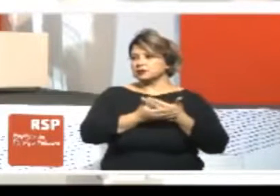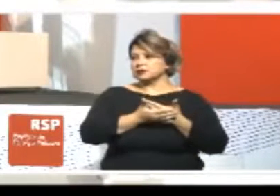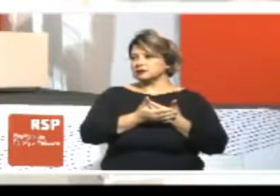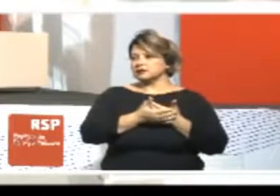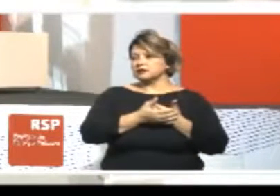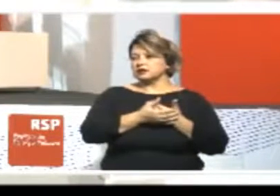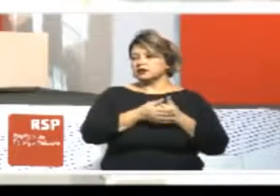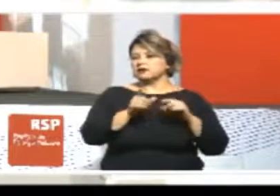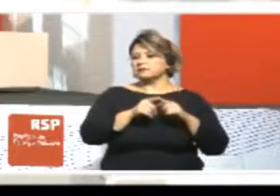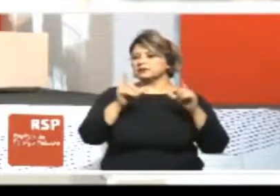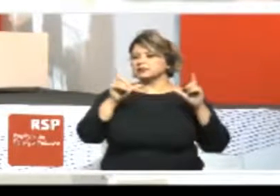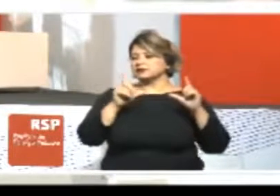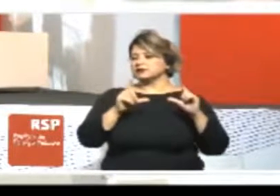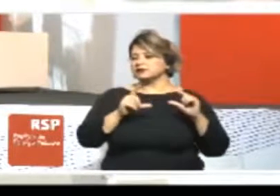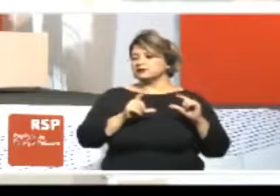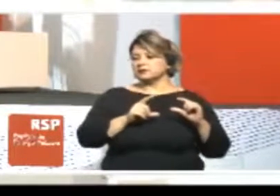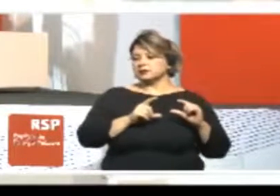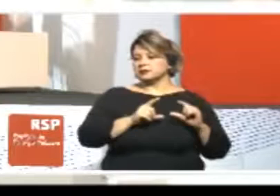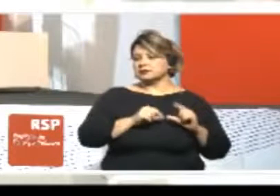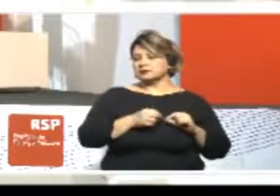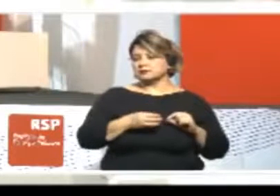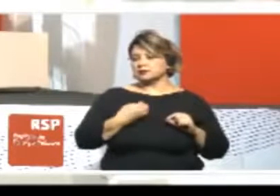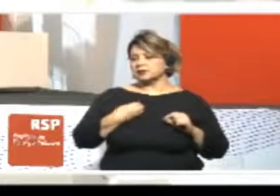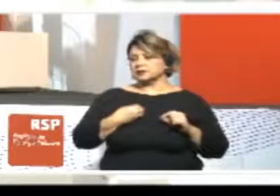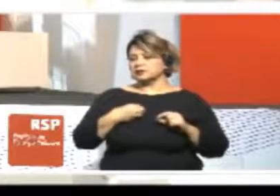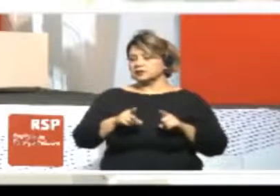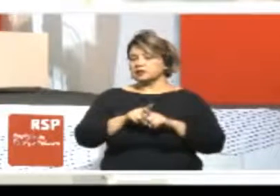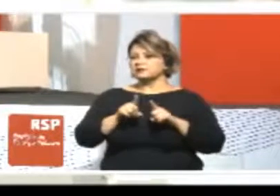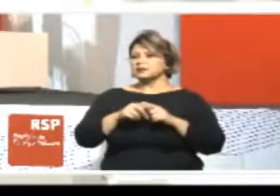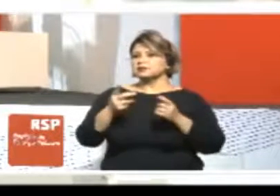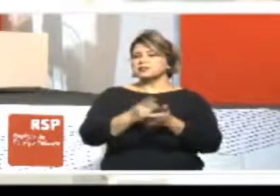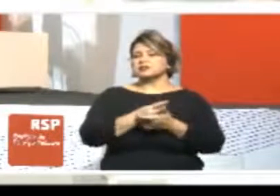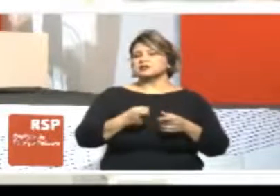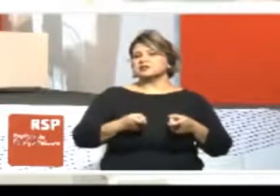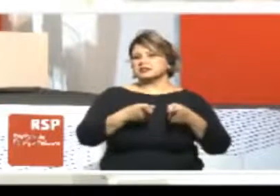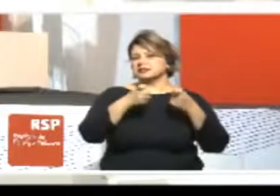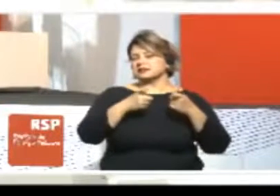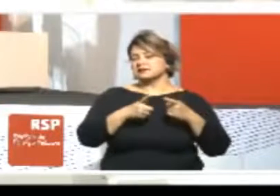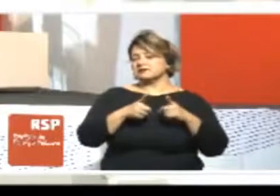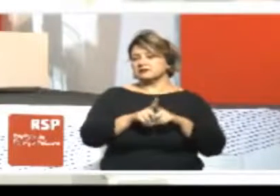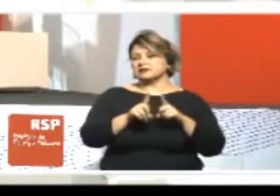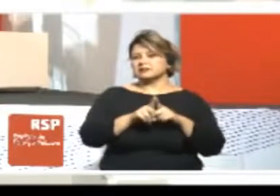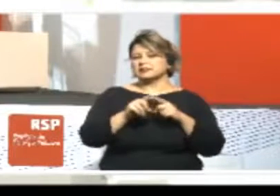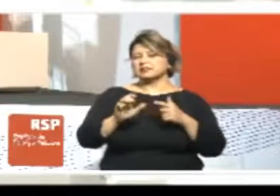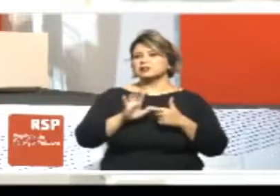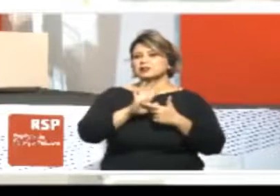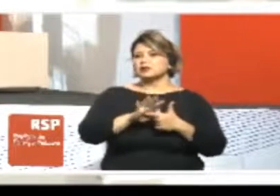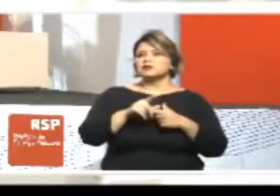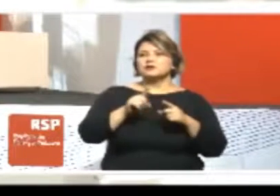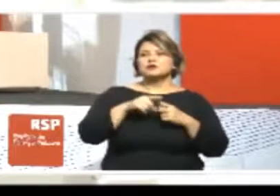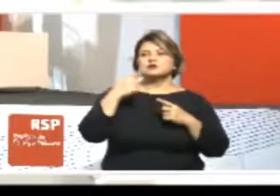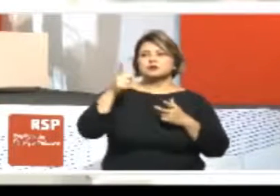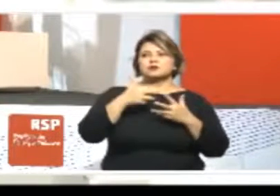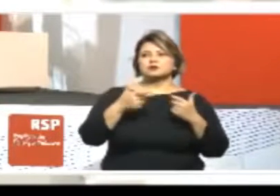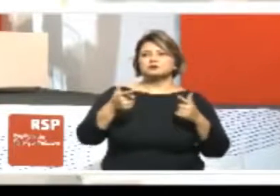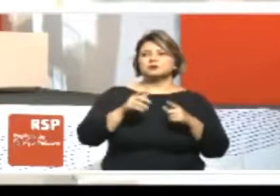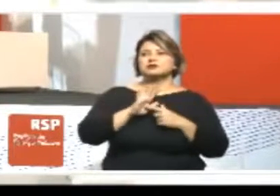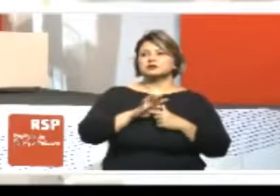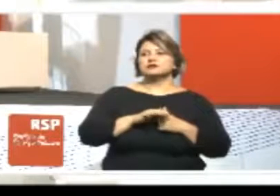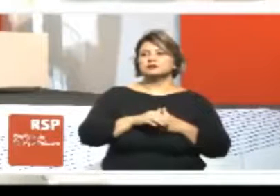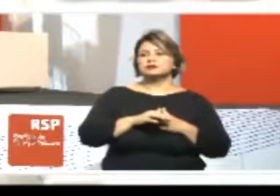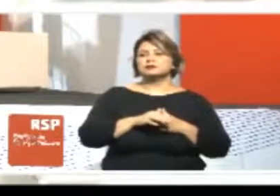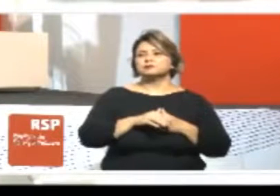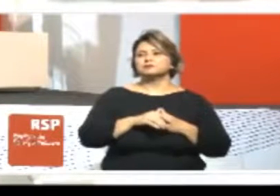cuando hay presencia de guerrillas. Otras variables también fueron significantes en este estudio,